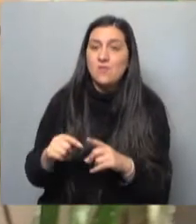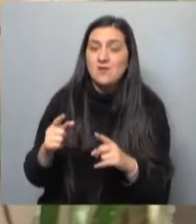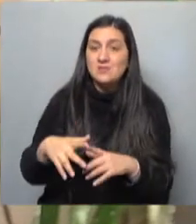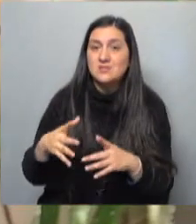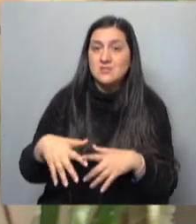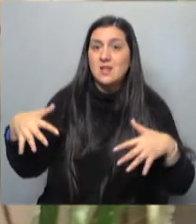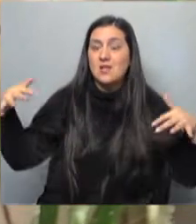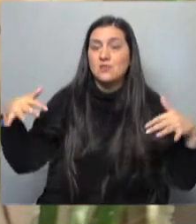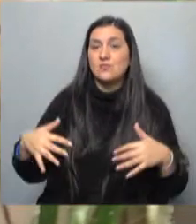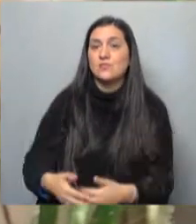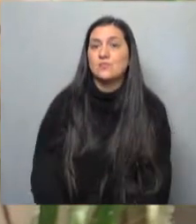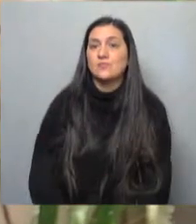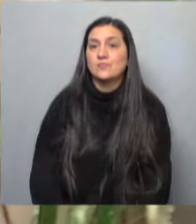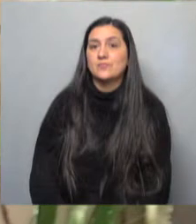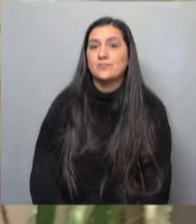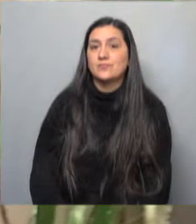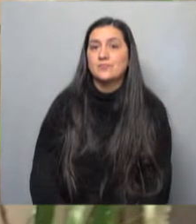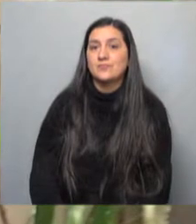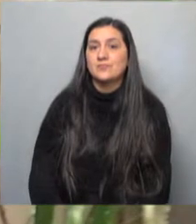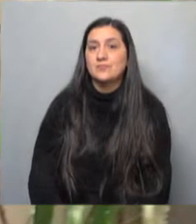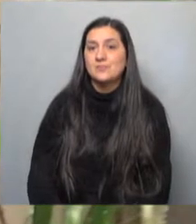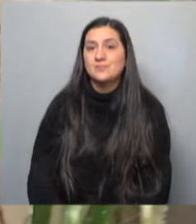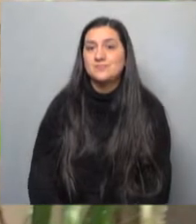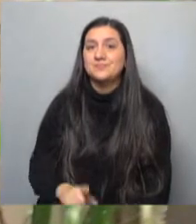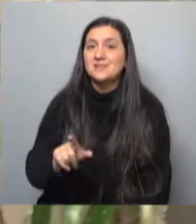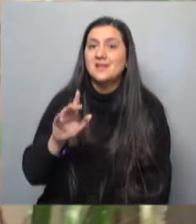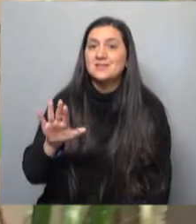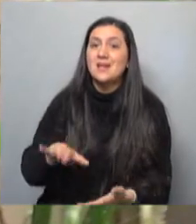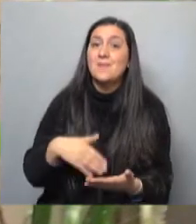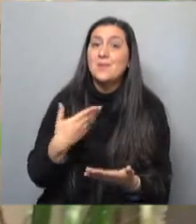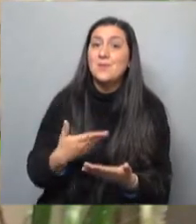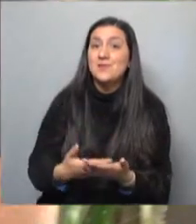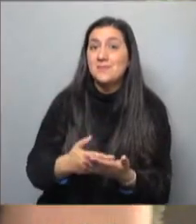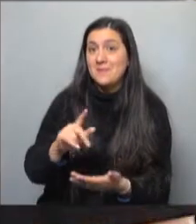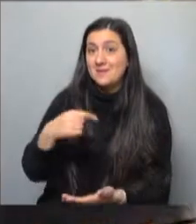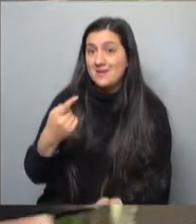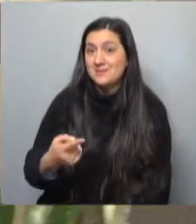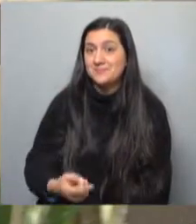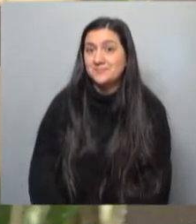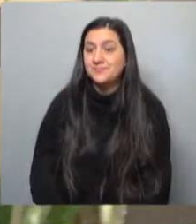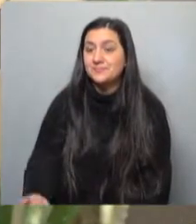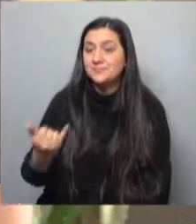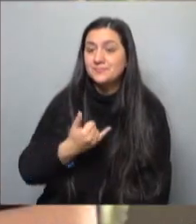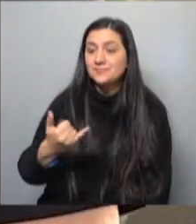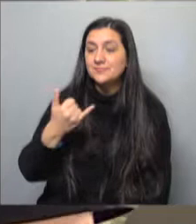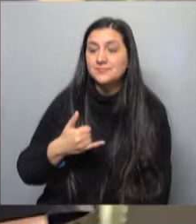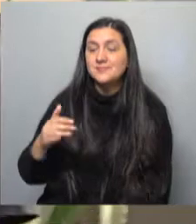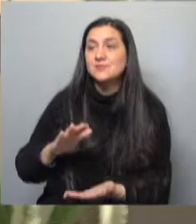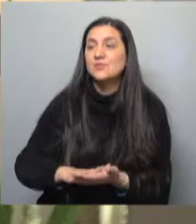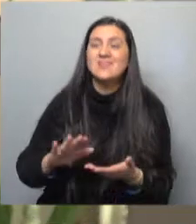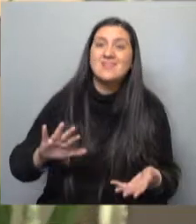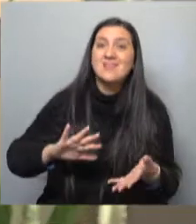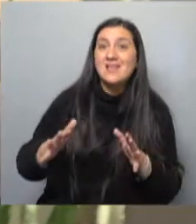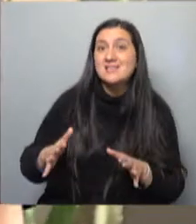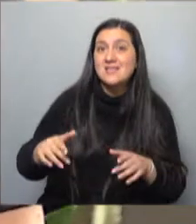tiempito. Así que esa es la propuesta. La propuesta para mañana, sí. Contanos un poco de qué se trata